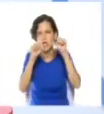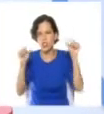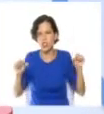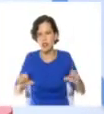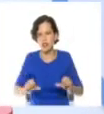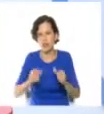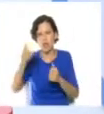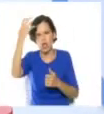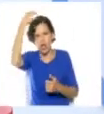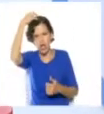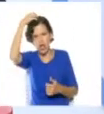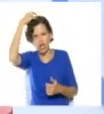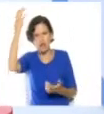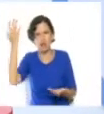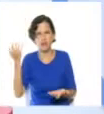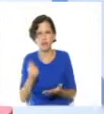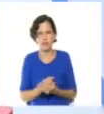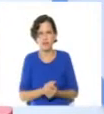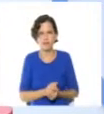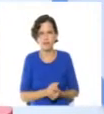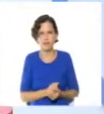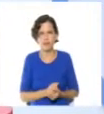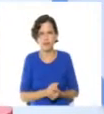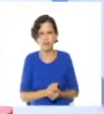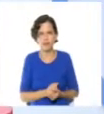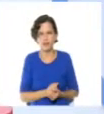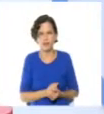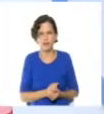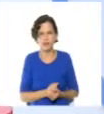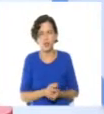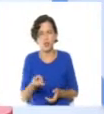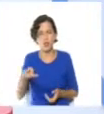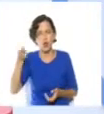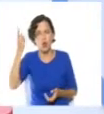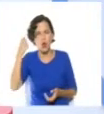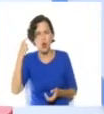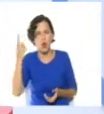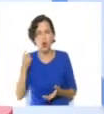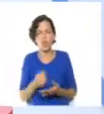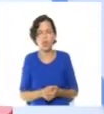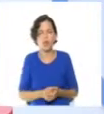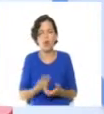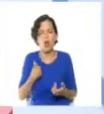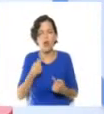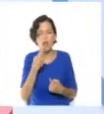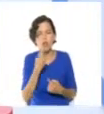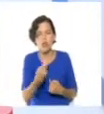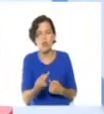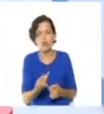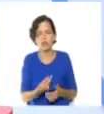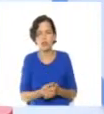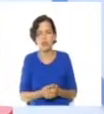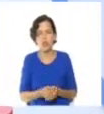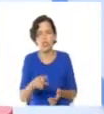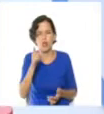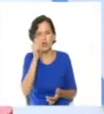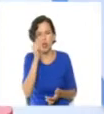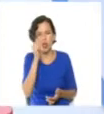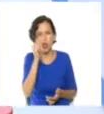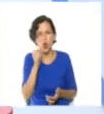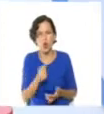las monarquías de los países europeos. Y por último, Rousseau hace un planteamiento que los